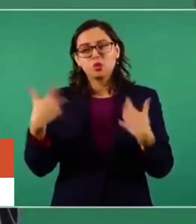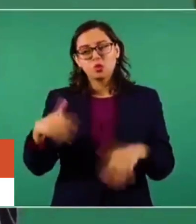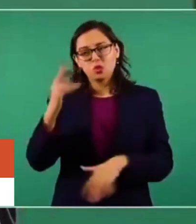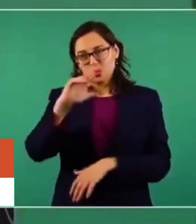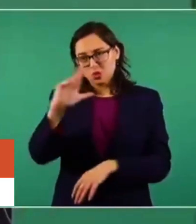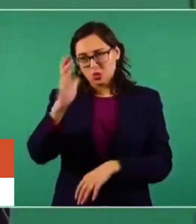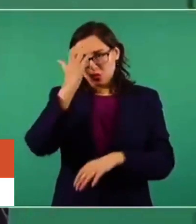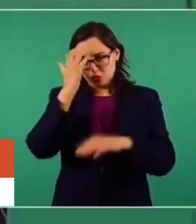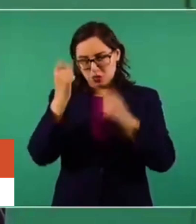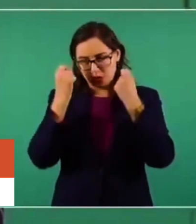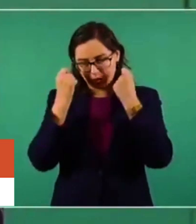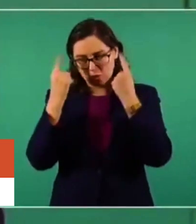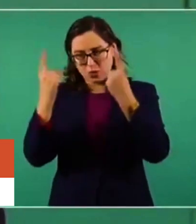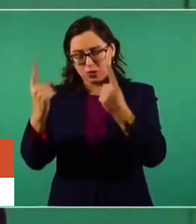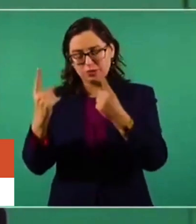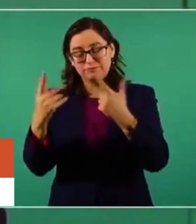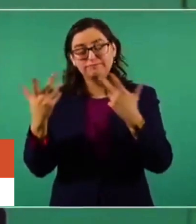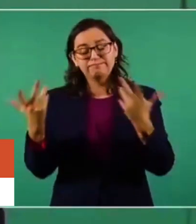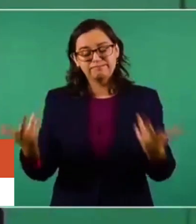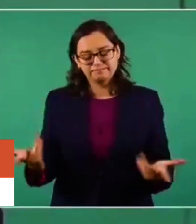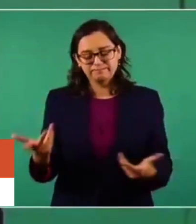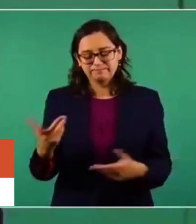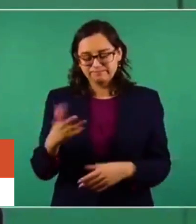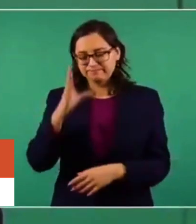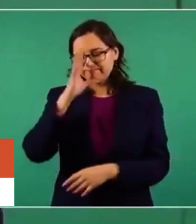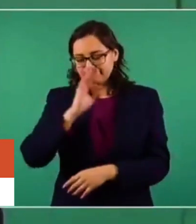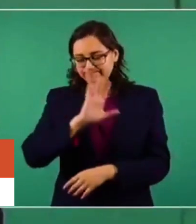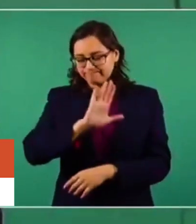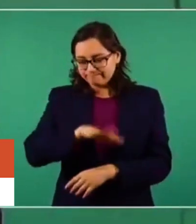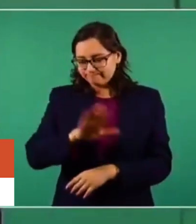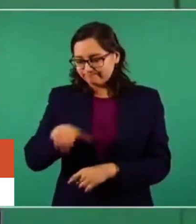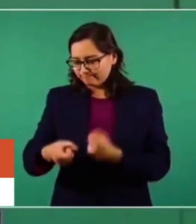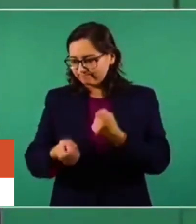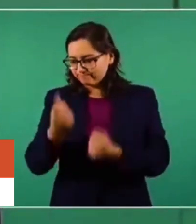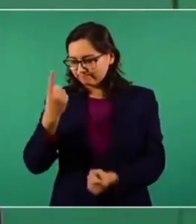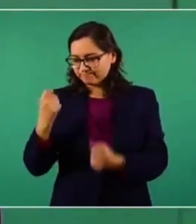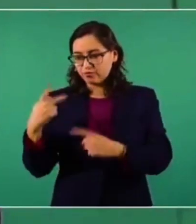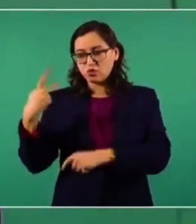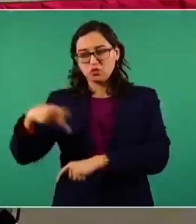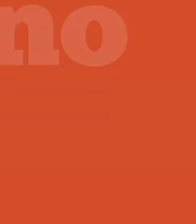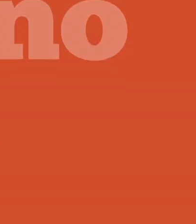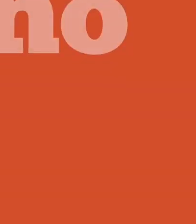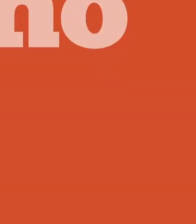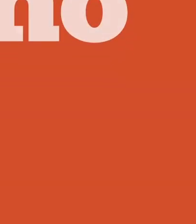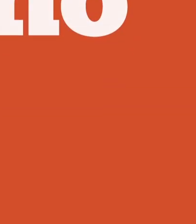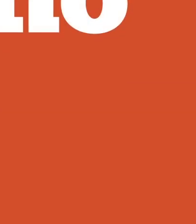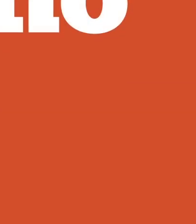abrazo fraterno a los familiares de las víctimas.